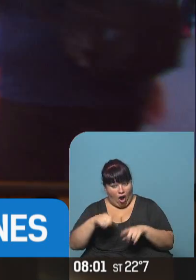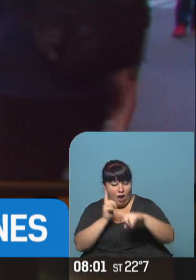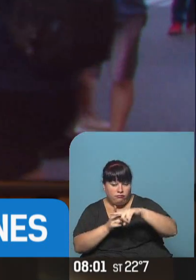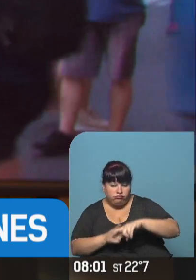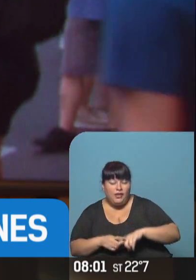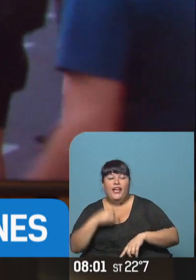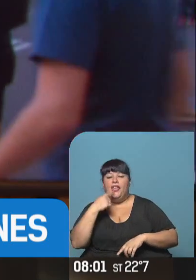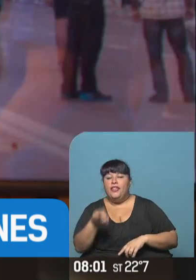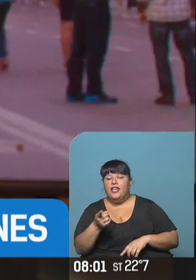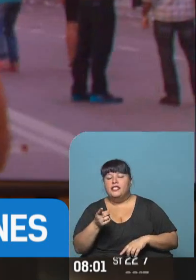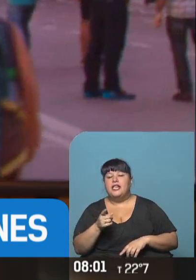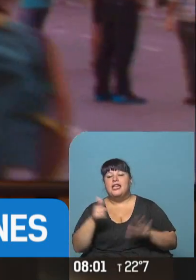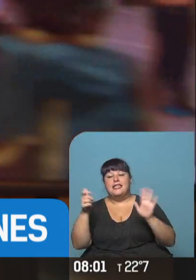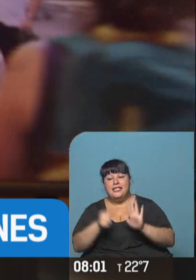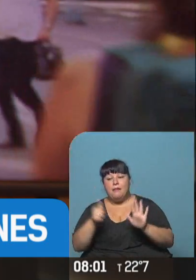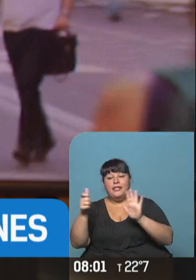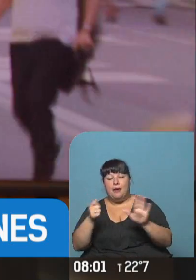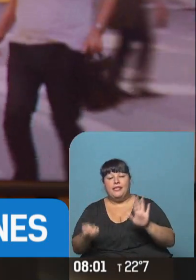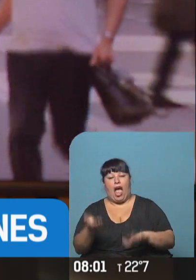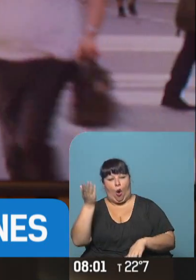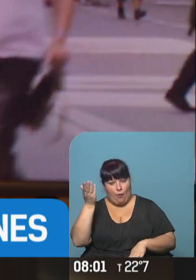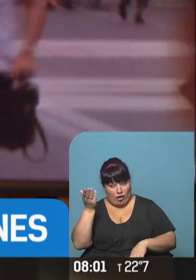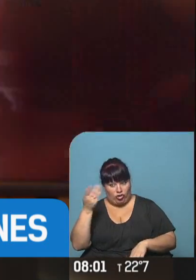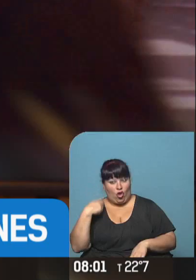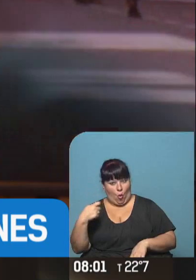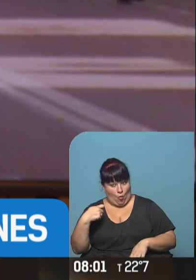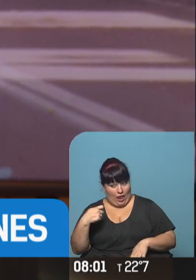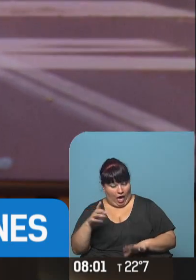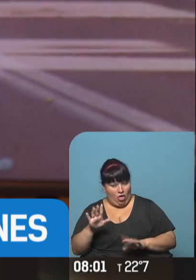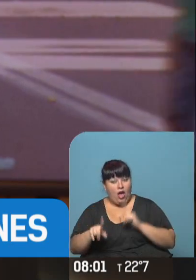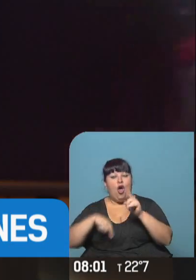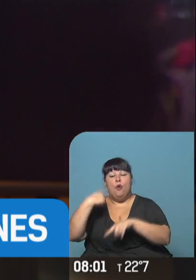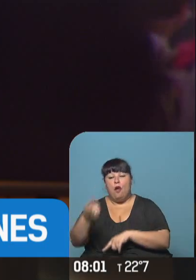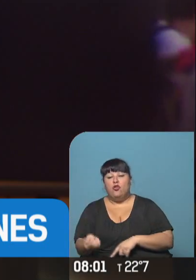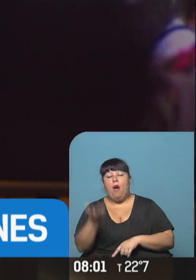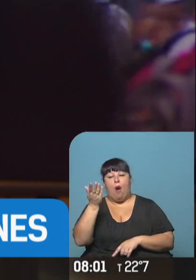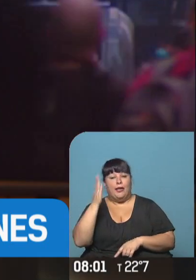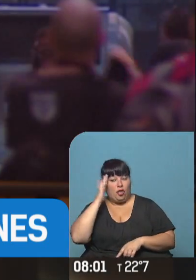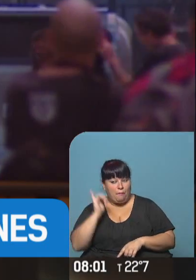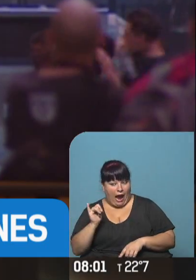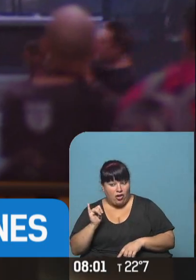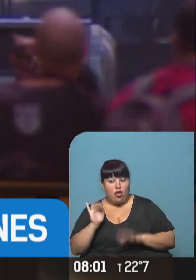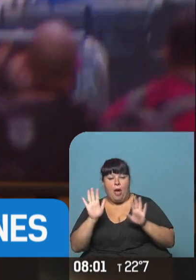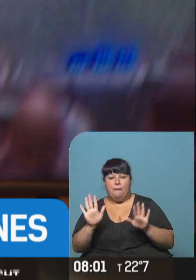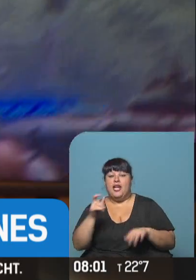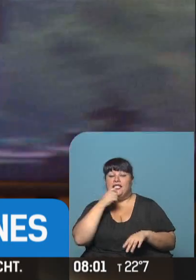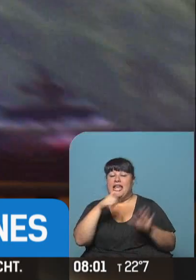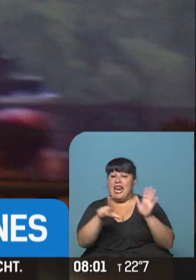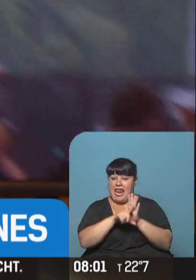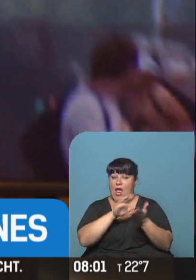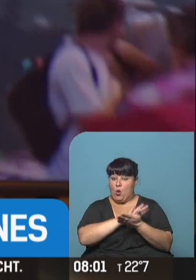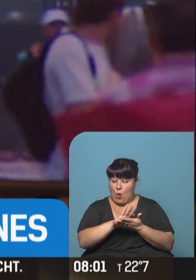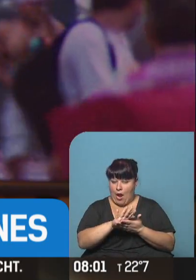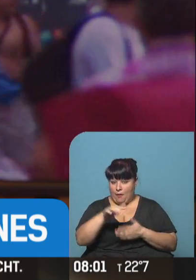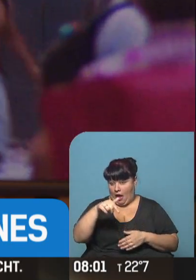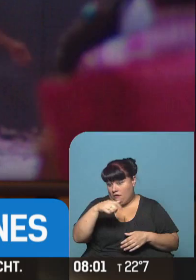habla que cada 6 meses hay actualización de haberes, o sea que la próxima actualización tendría que ser en marzo. Ahora, si está la ley nueva, que